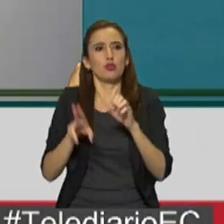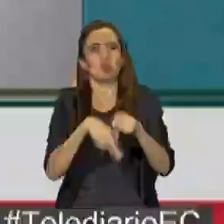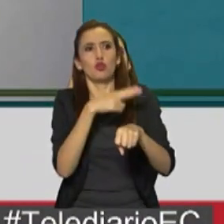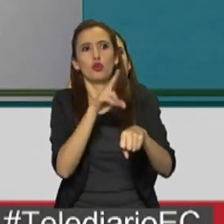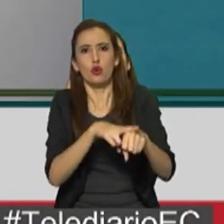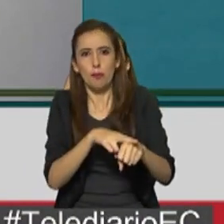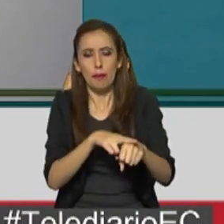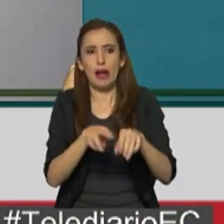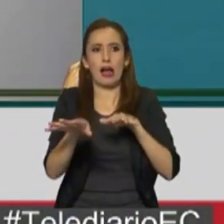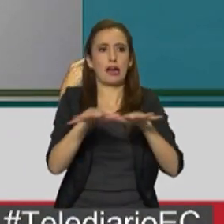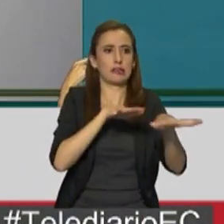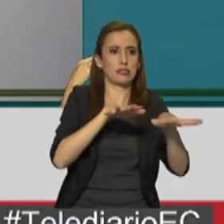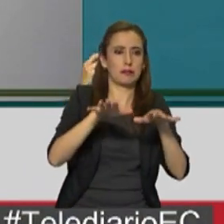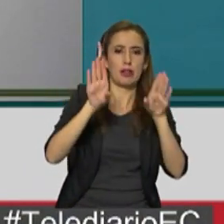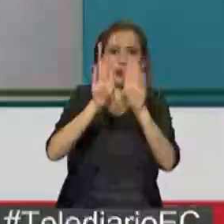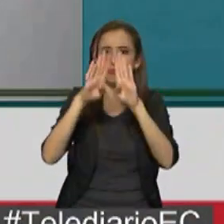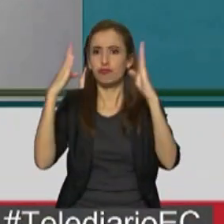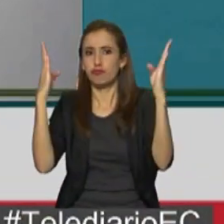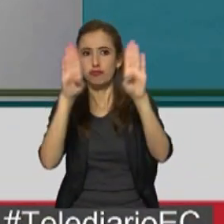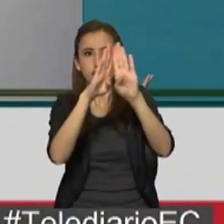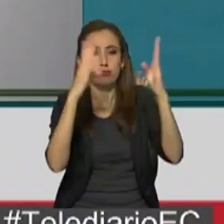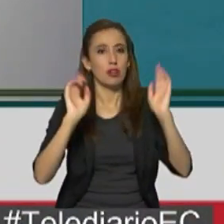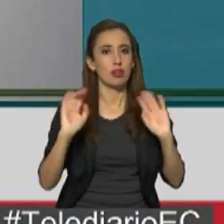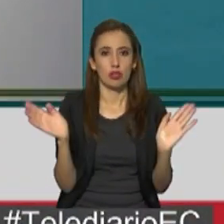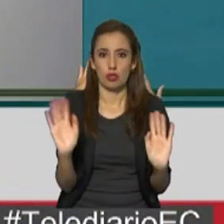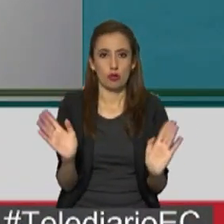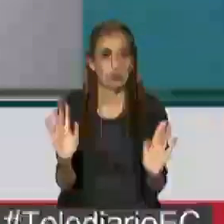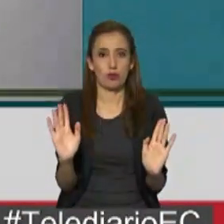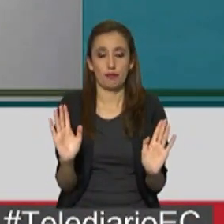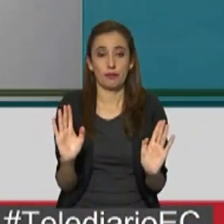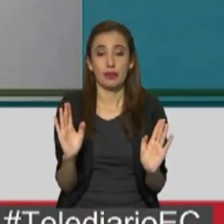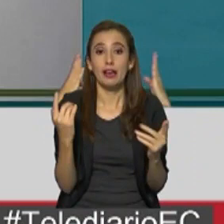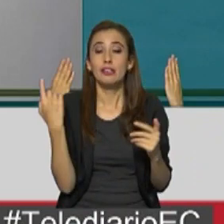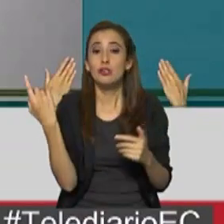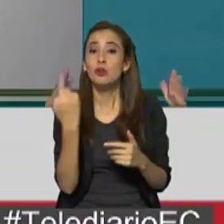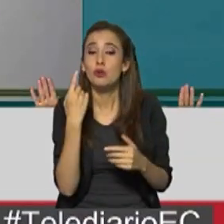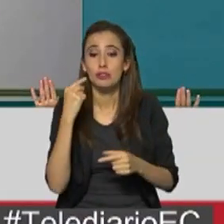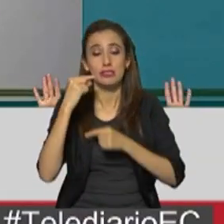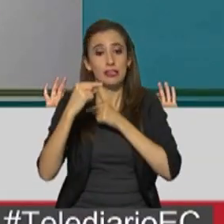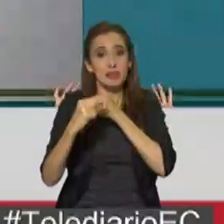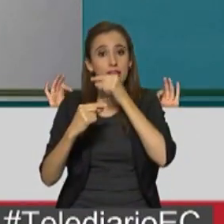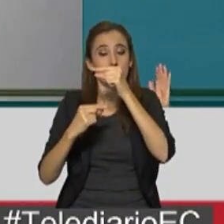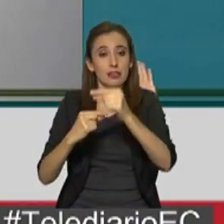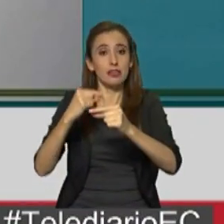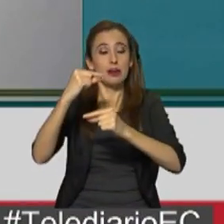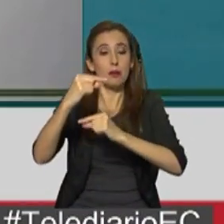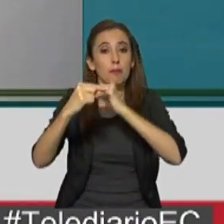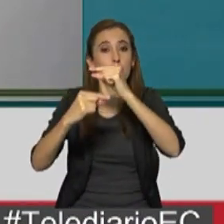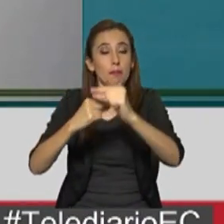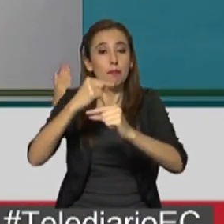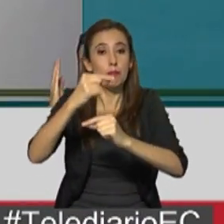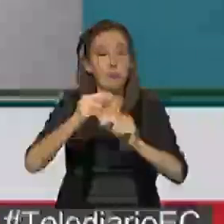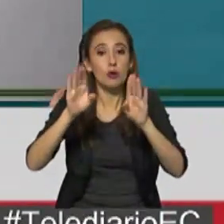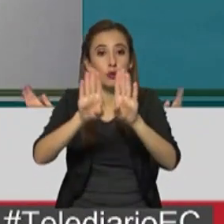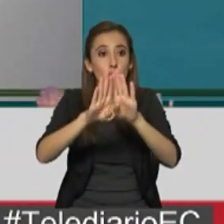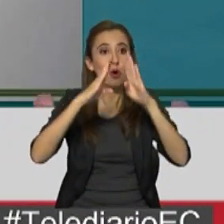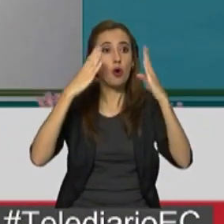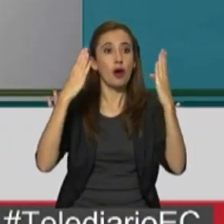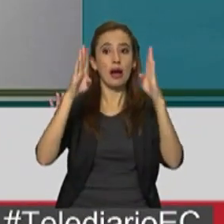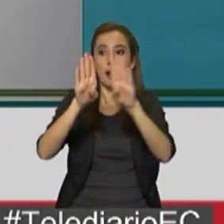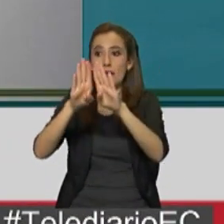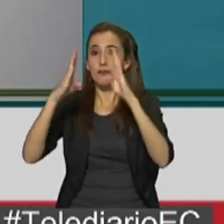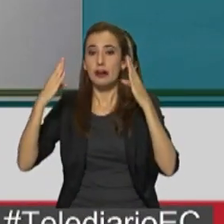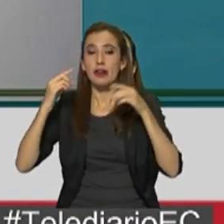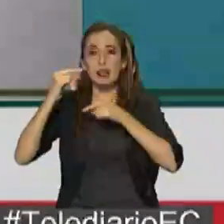un momento de apertura o de apertura total la liberación la flexibilización en determinadas actividades será